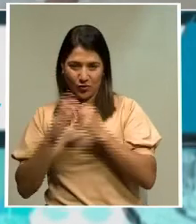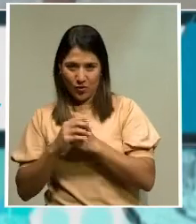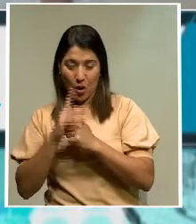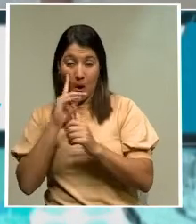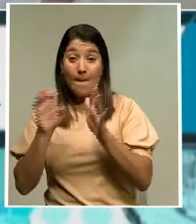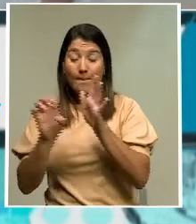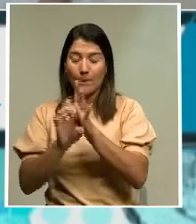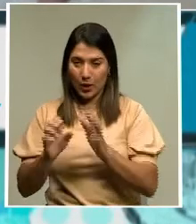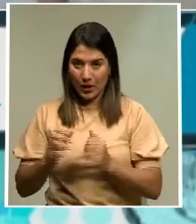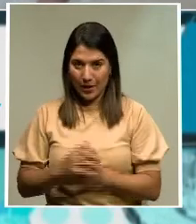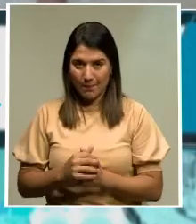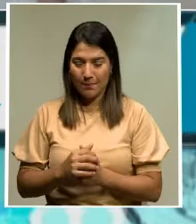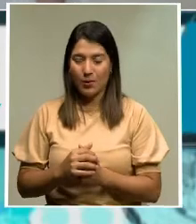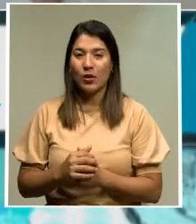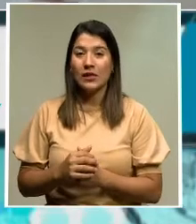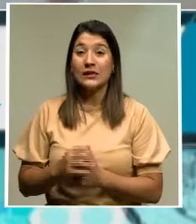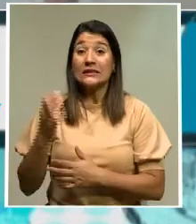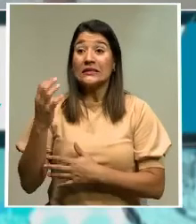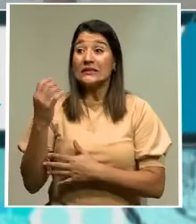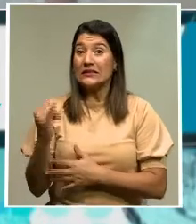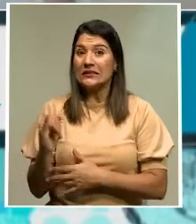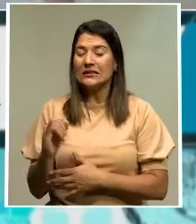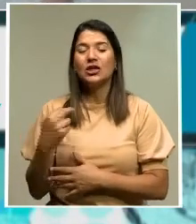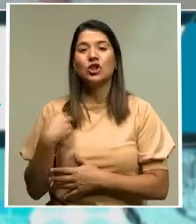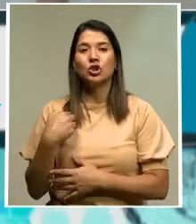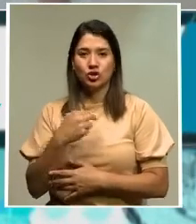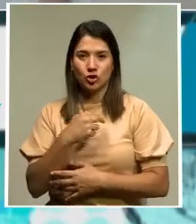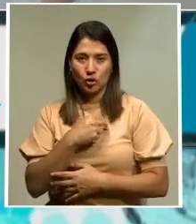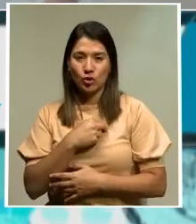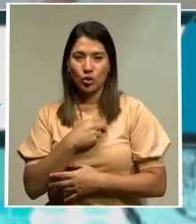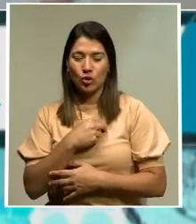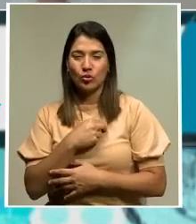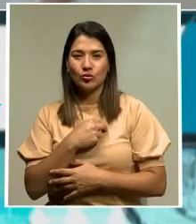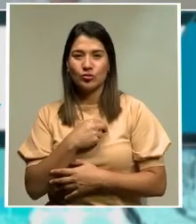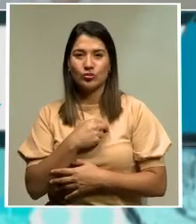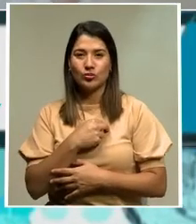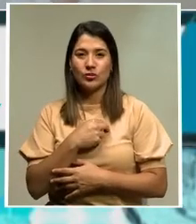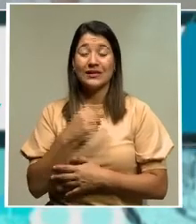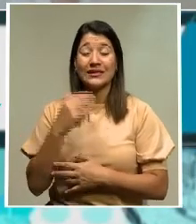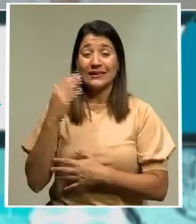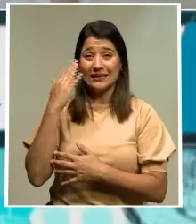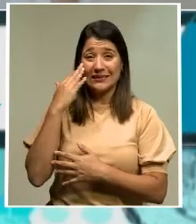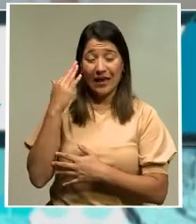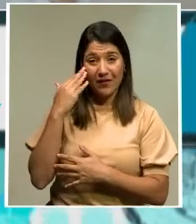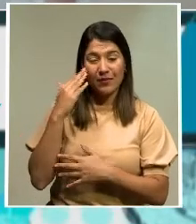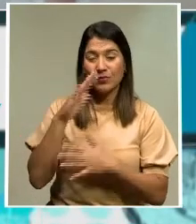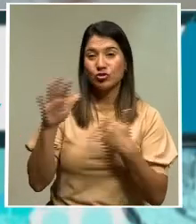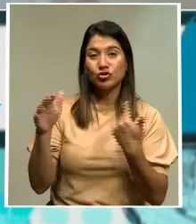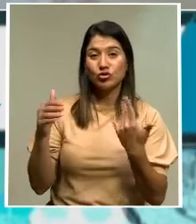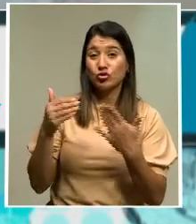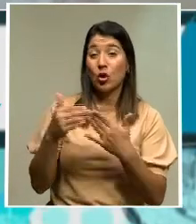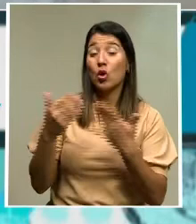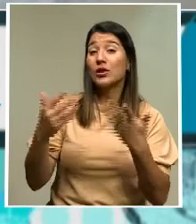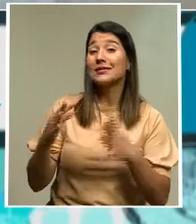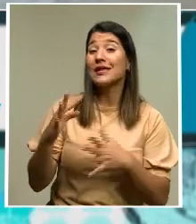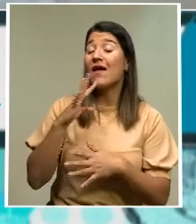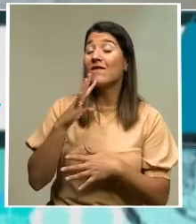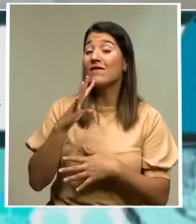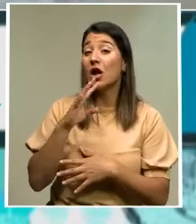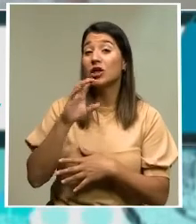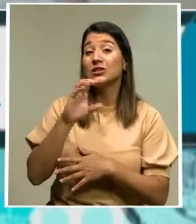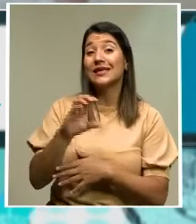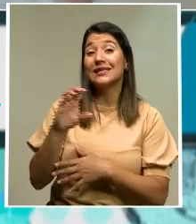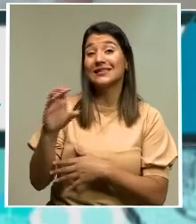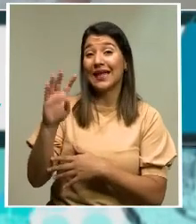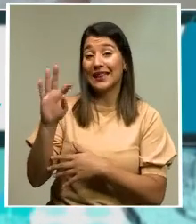ustedes, digamos, si conocemos lo que ha hablado el CCP de la Universidad de